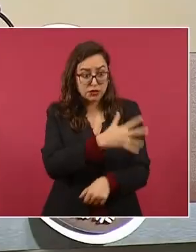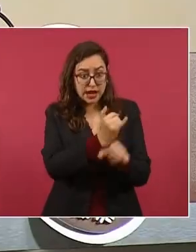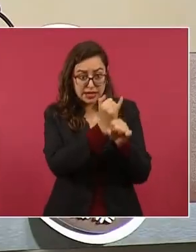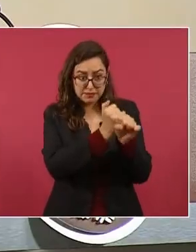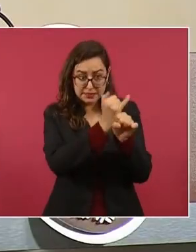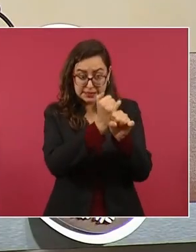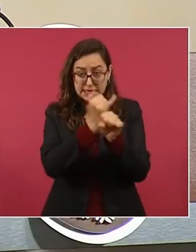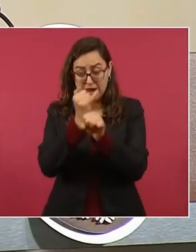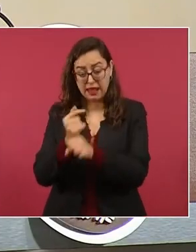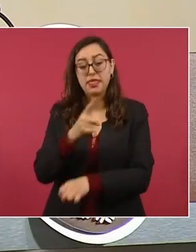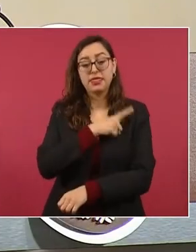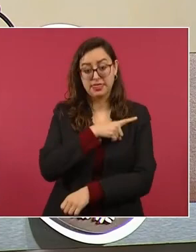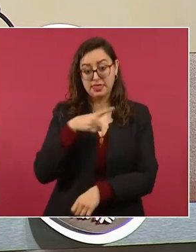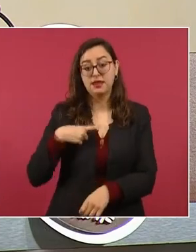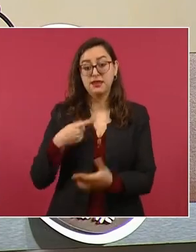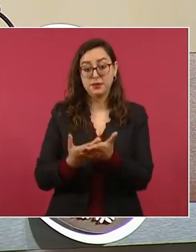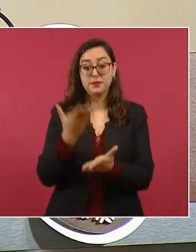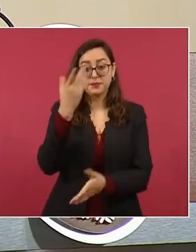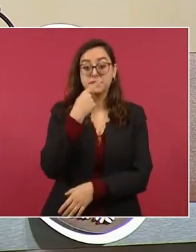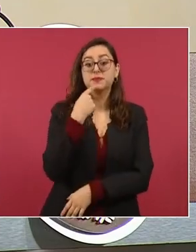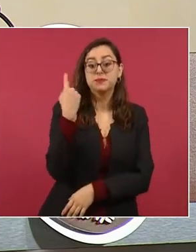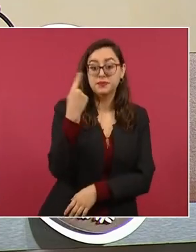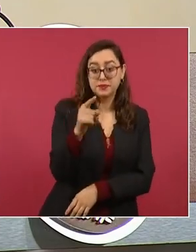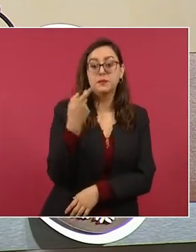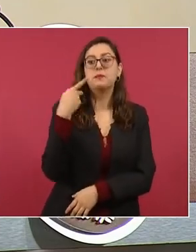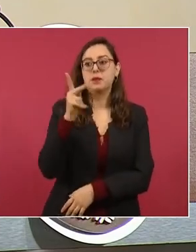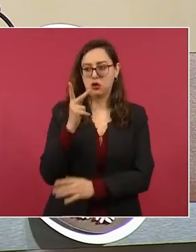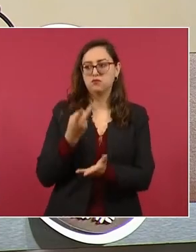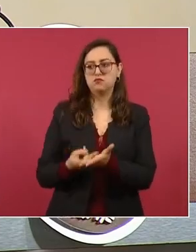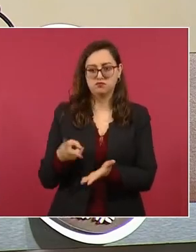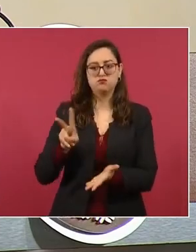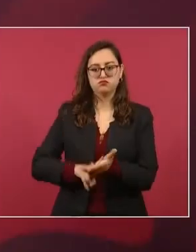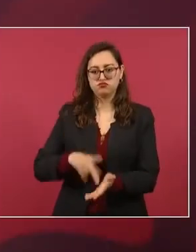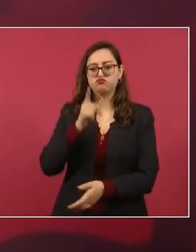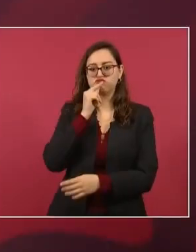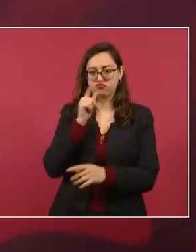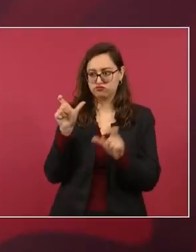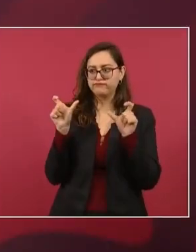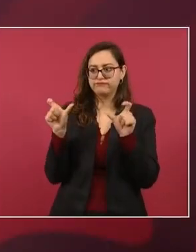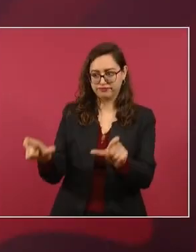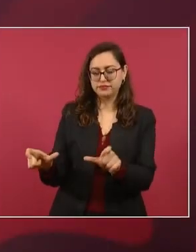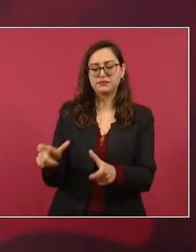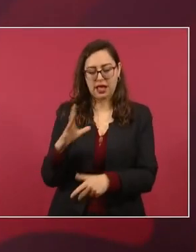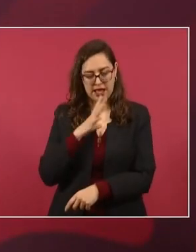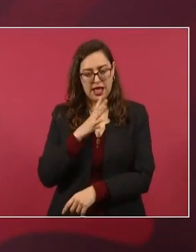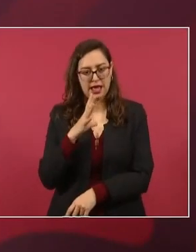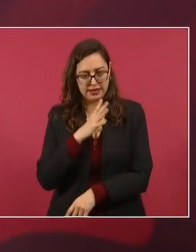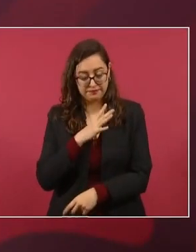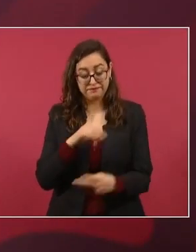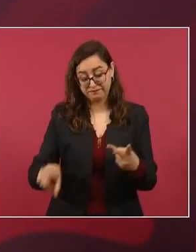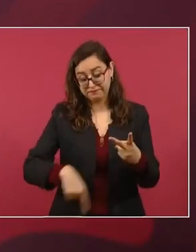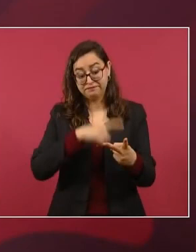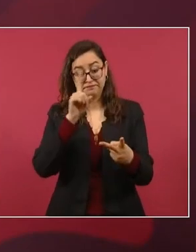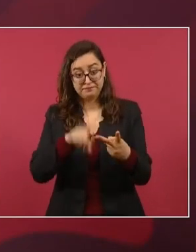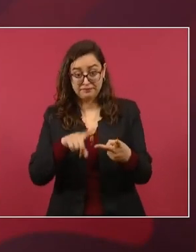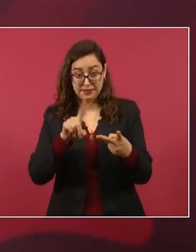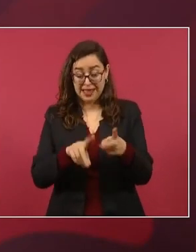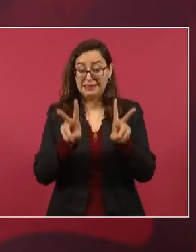sí, efectivamente, como dice el presidente, ha habido detenciones importantes respecto de